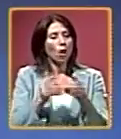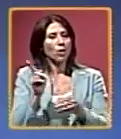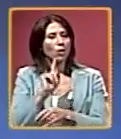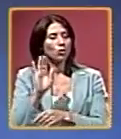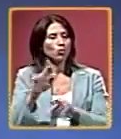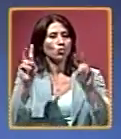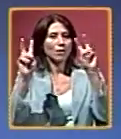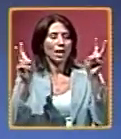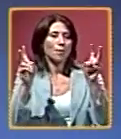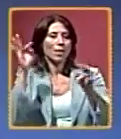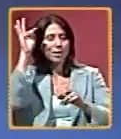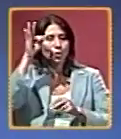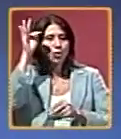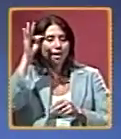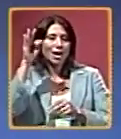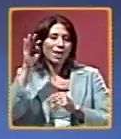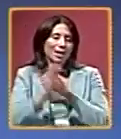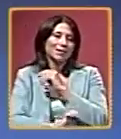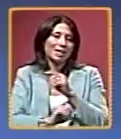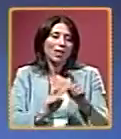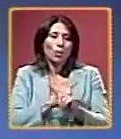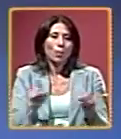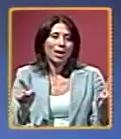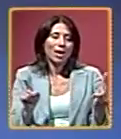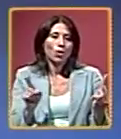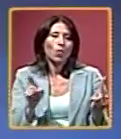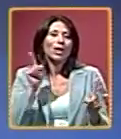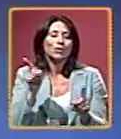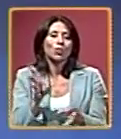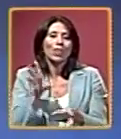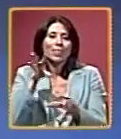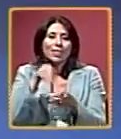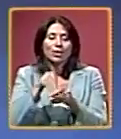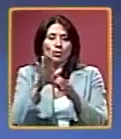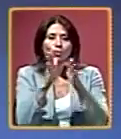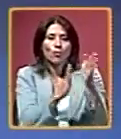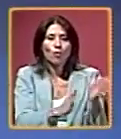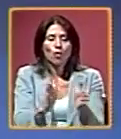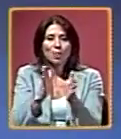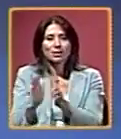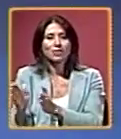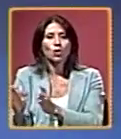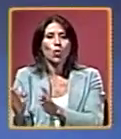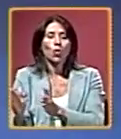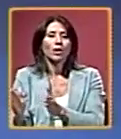de teoría del Estado, pero está en su formación,